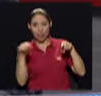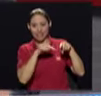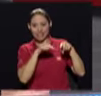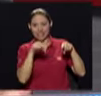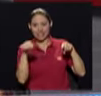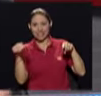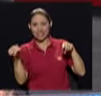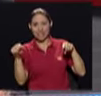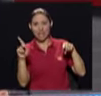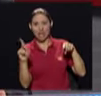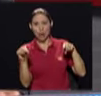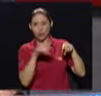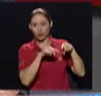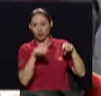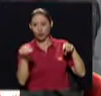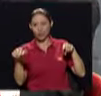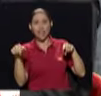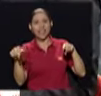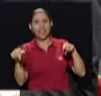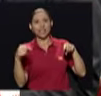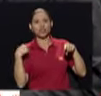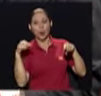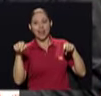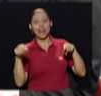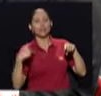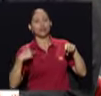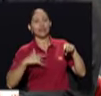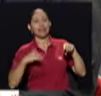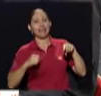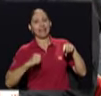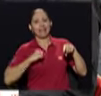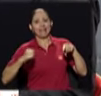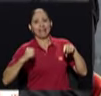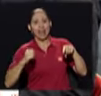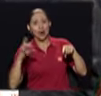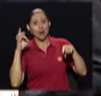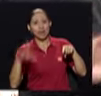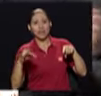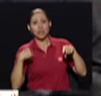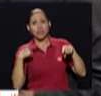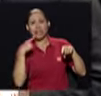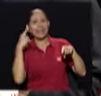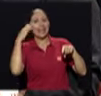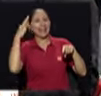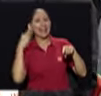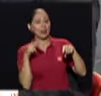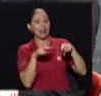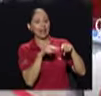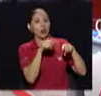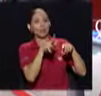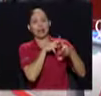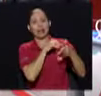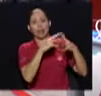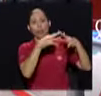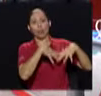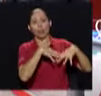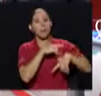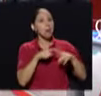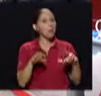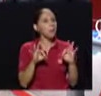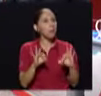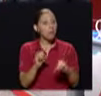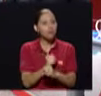sentí horrible. Ya me imagino. Y yo dije, Nicoya, no quedó nada. Y ya Marino lo dijo. Víctor, no pasó más, no pasó más.